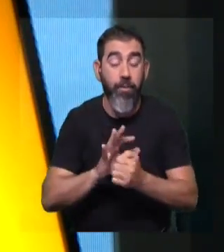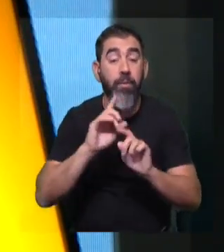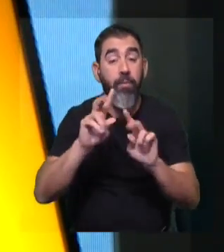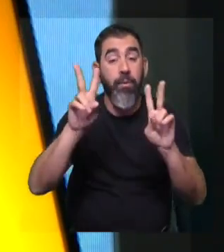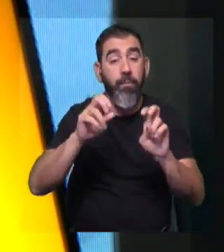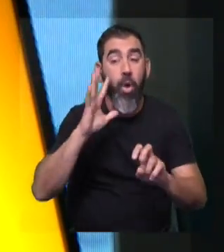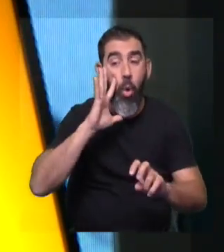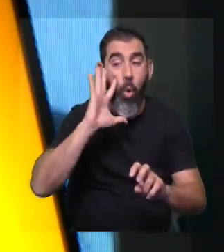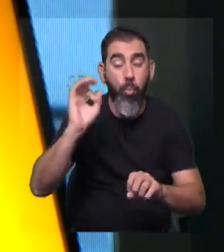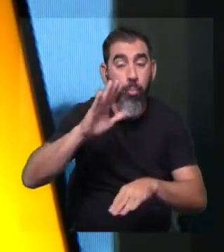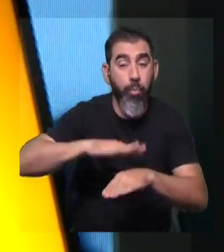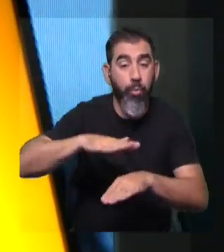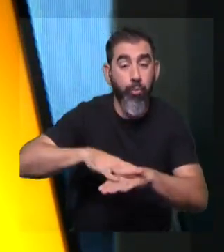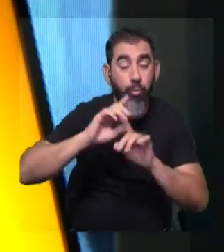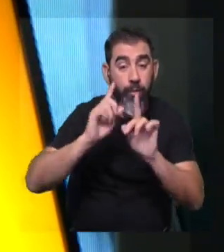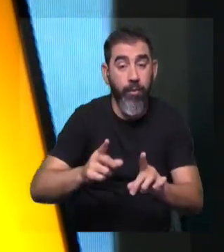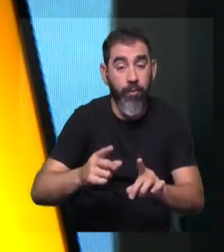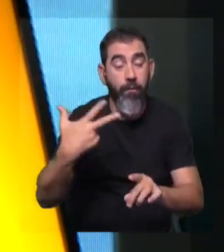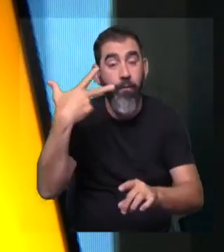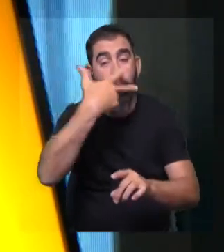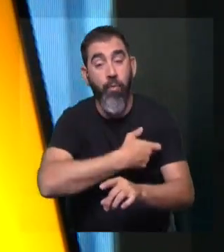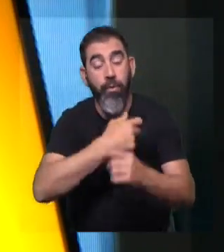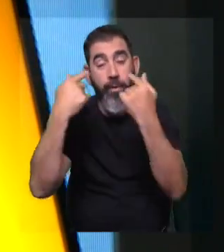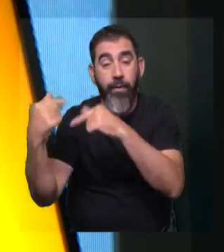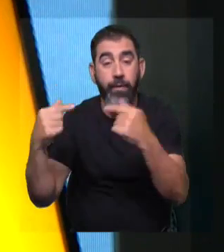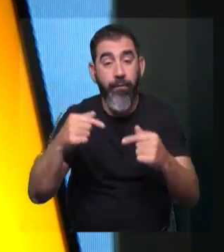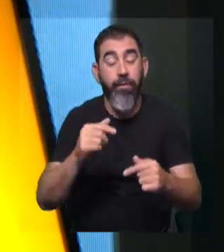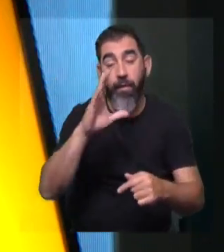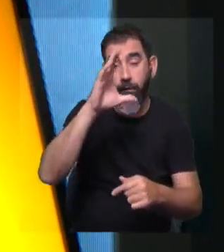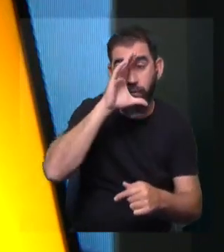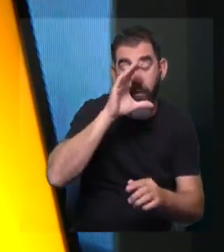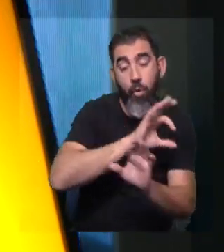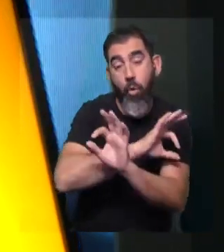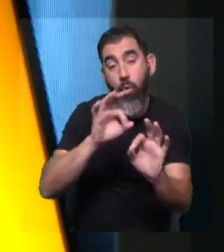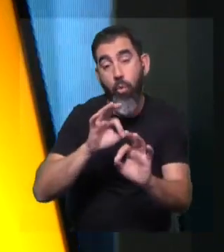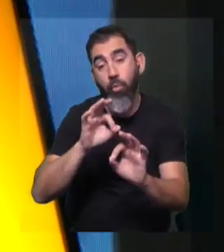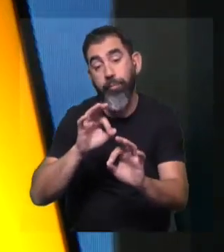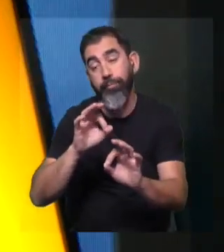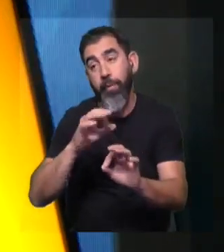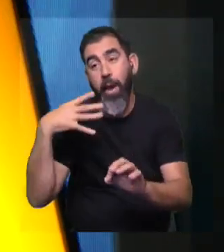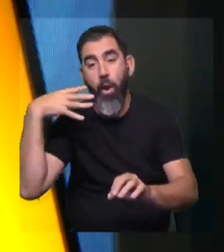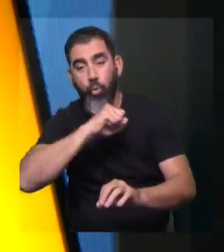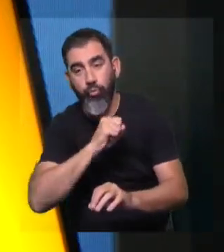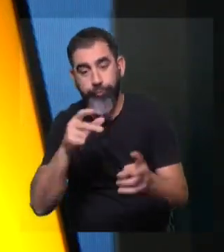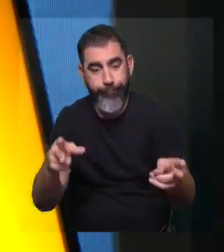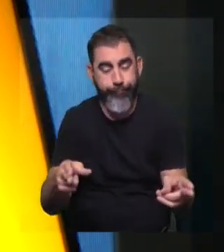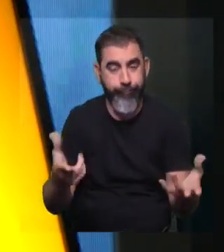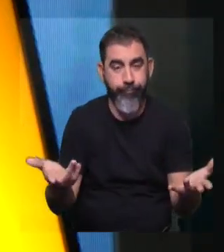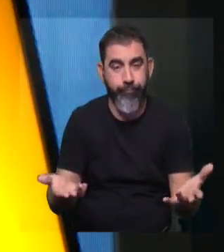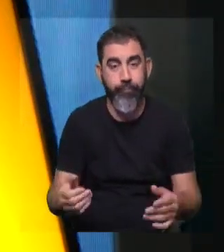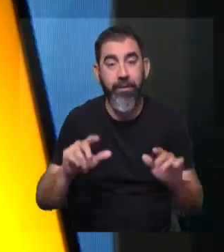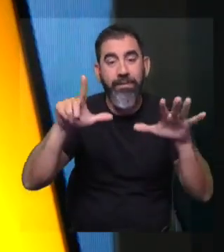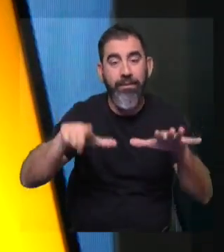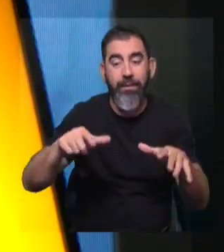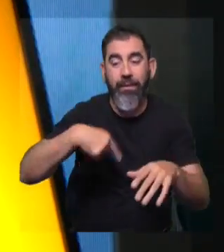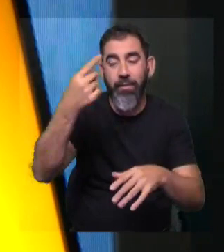tema de oportunidad del momento. O sea, las vacunas no es lo mismo que llegaran en febrero que llegaran en agosto. Claro, 7 meses